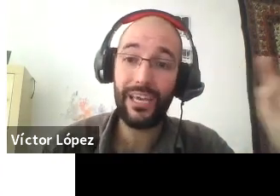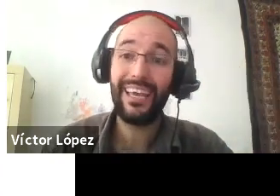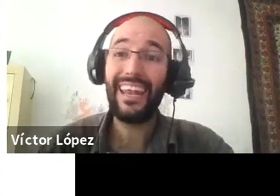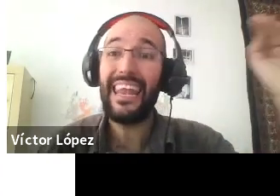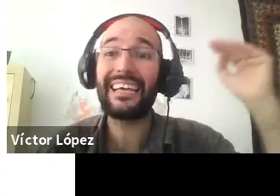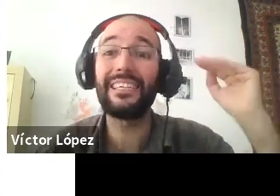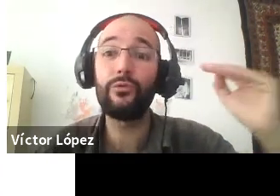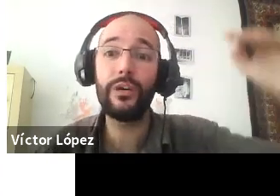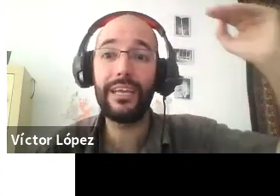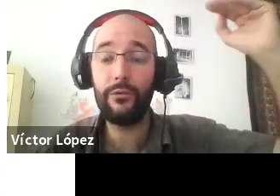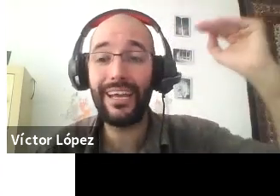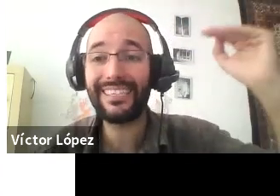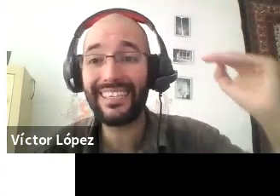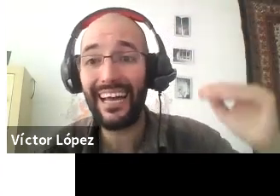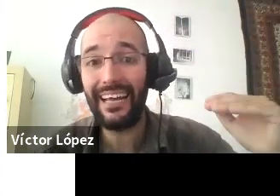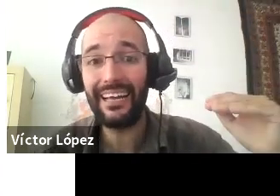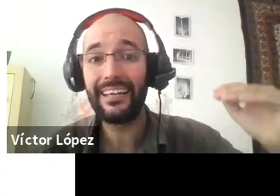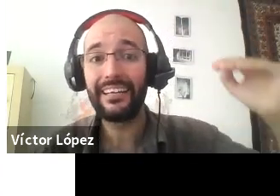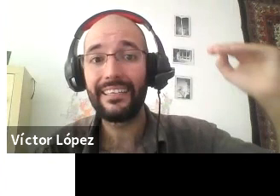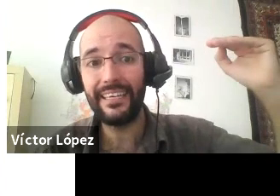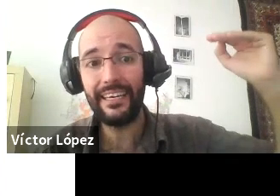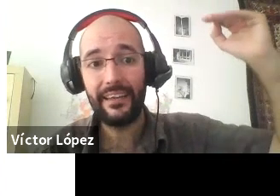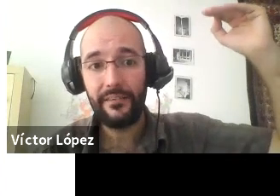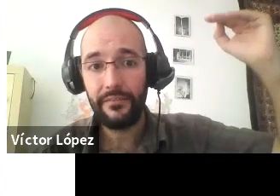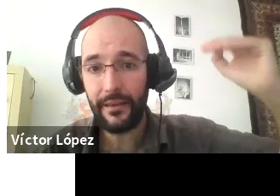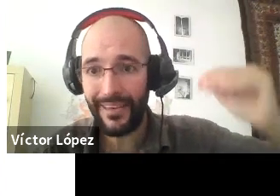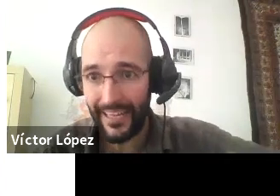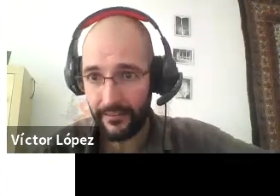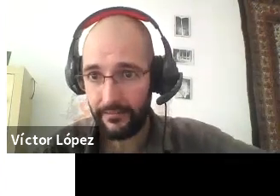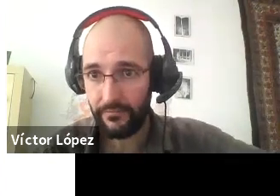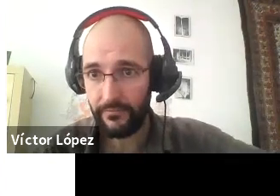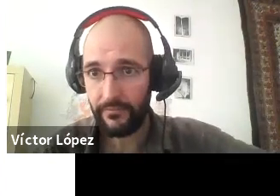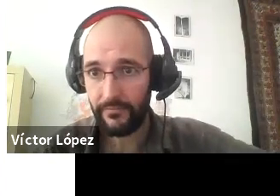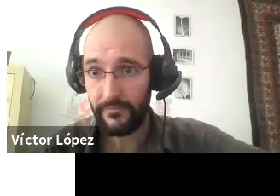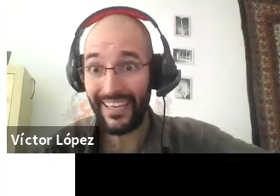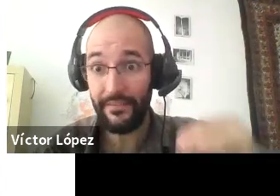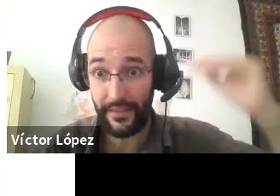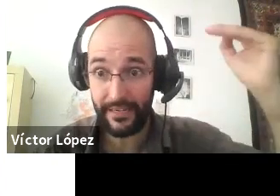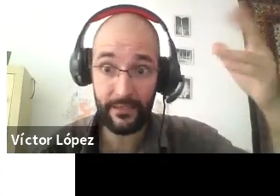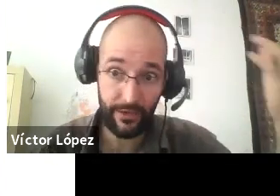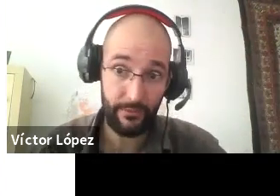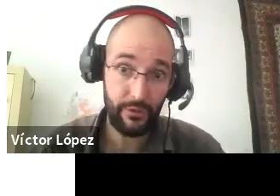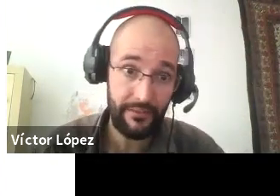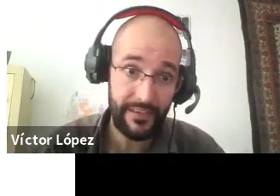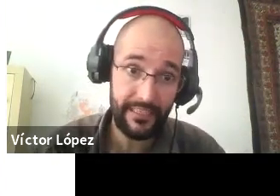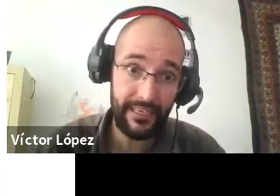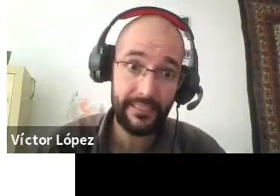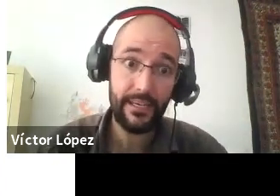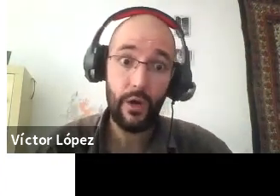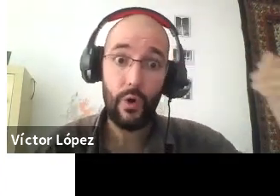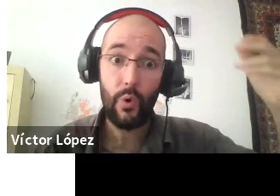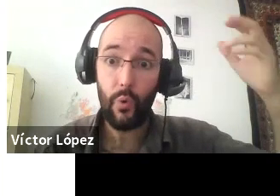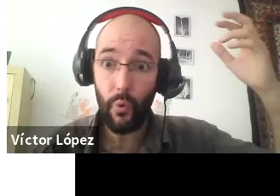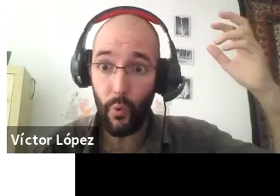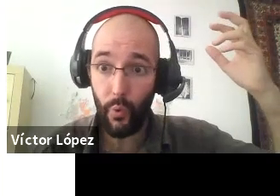sino que la sitúen en una escala de fiabilidad, que definan, que es lo que hacemos en la fase 3,